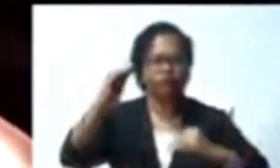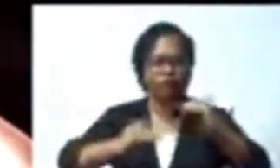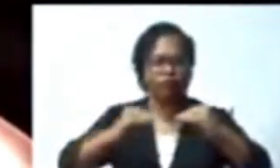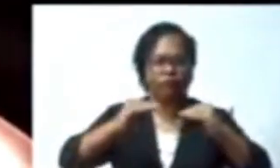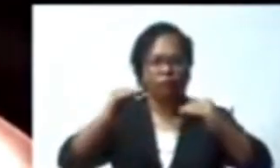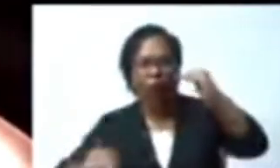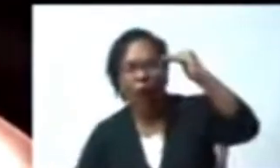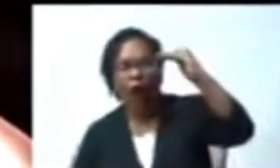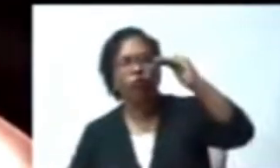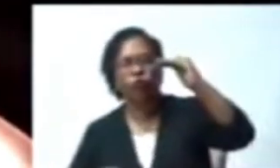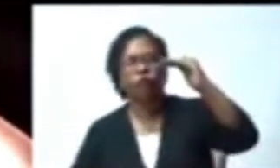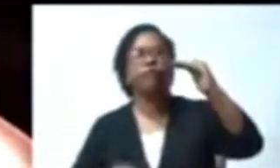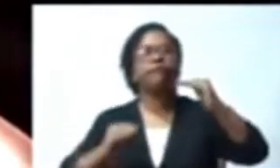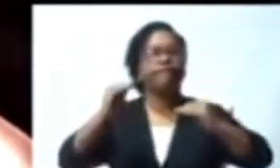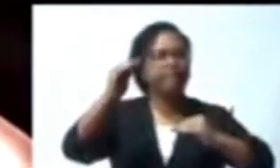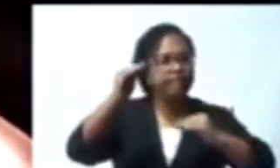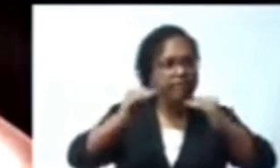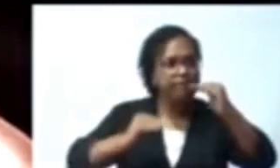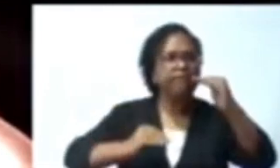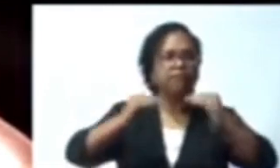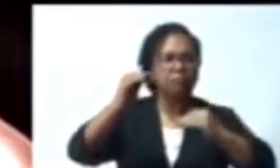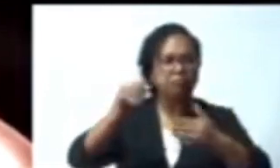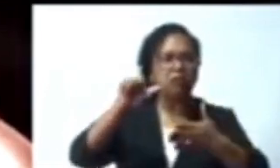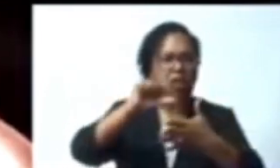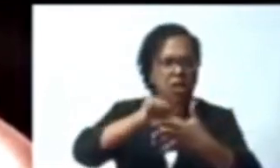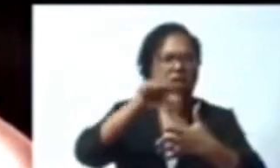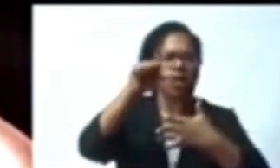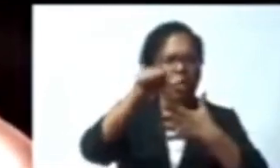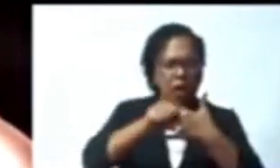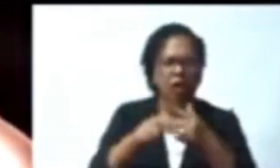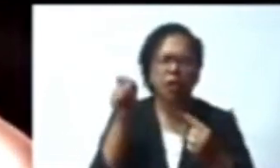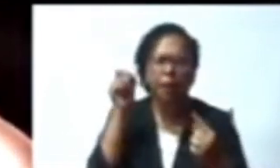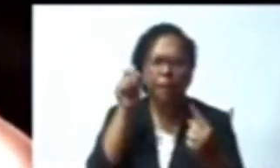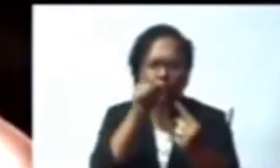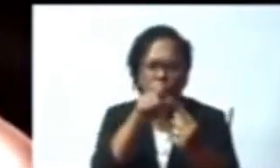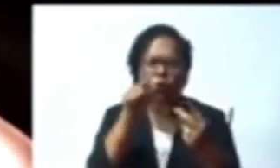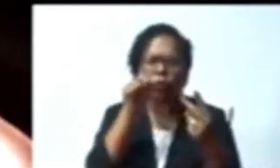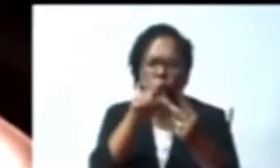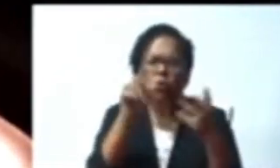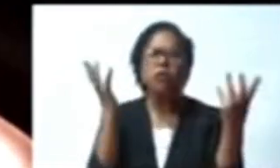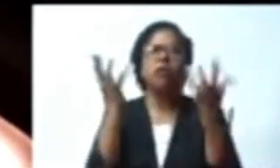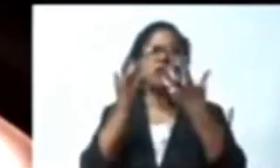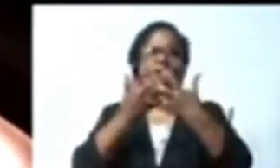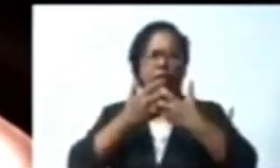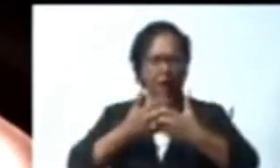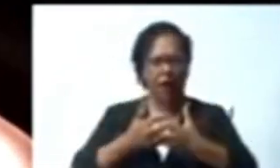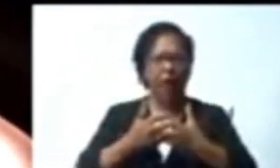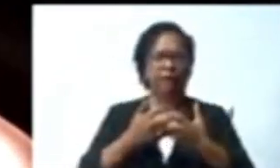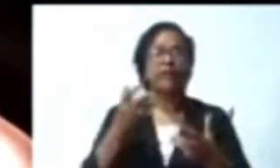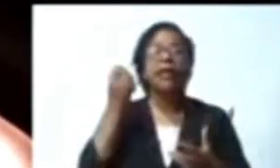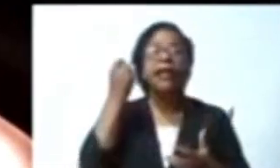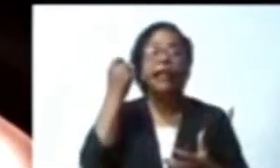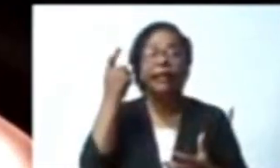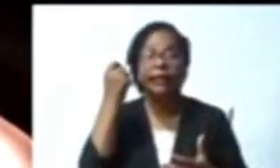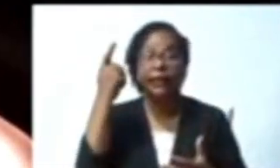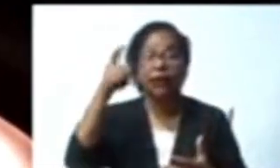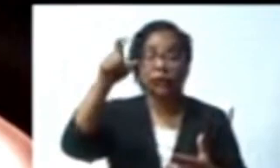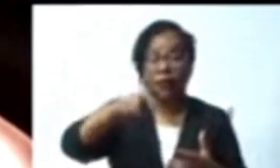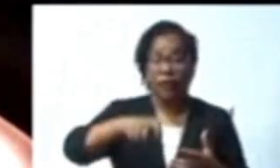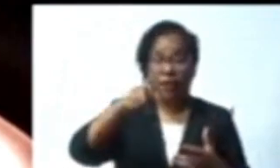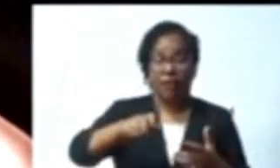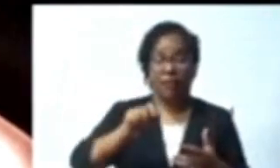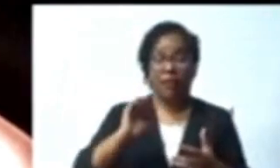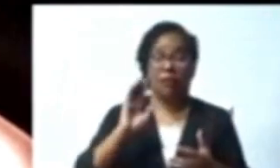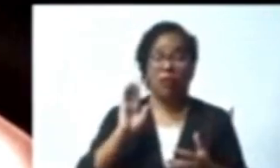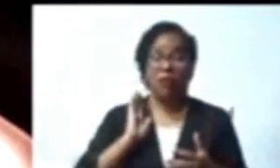extremos y encontrar puntos de agenda que nos unan a todos, sobre todo entendiendo que debemos dejar a un lado intereses particulares